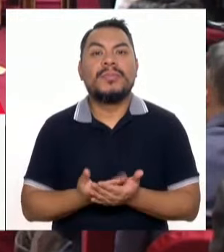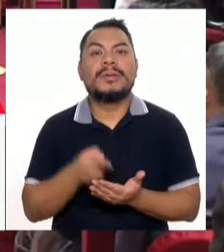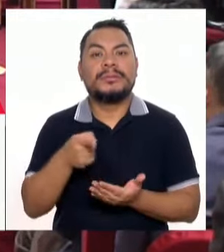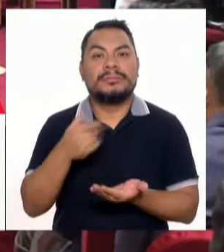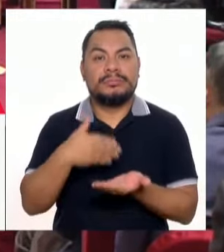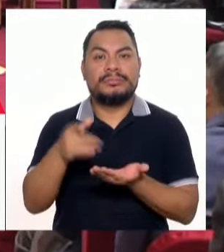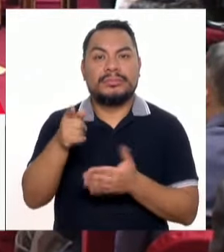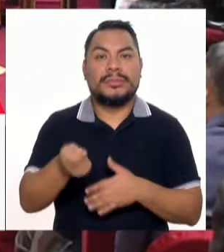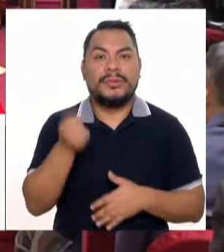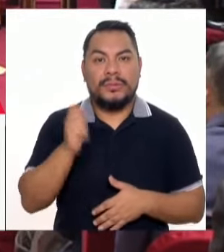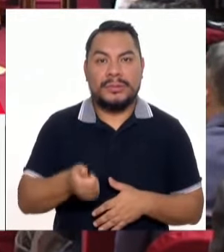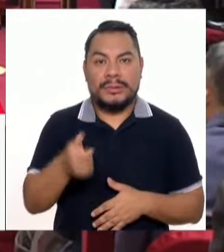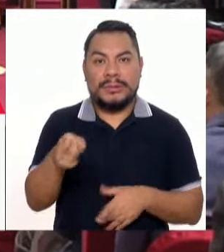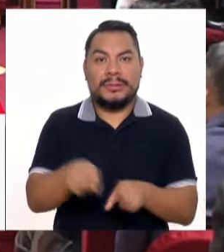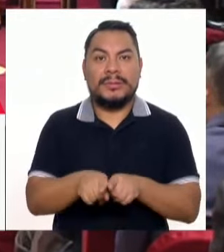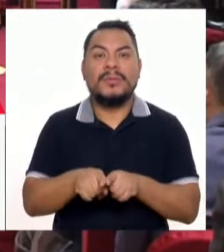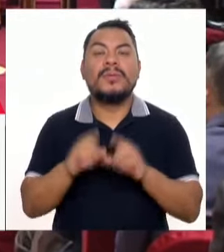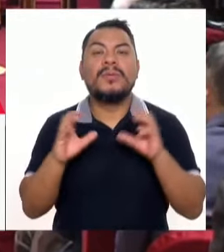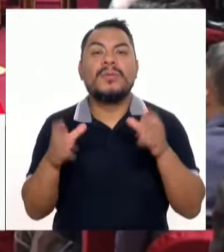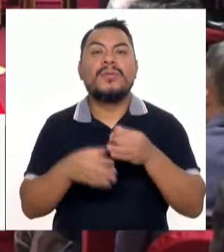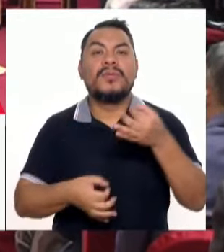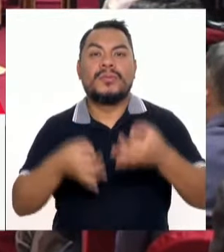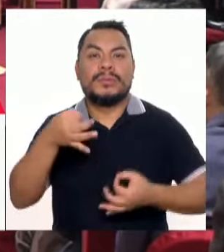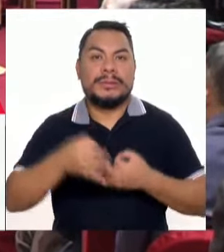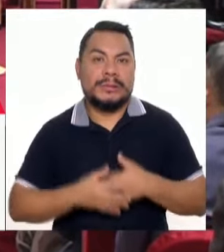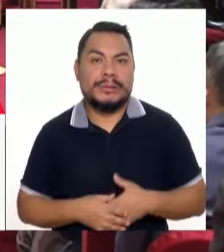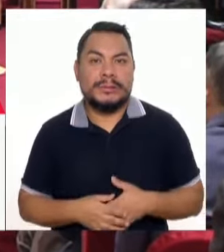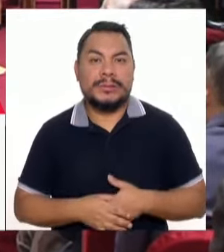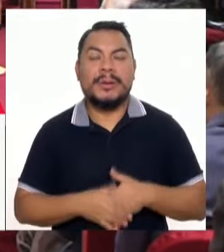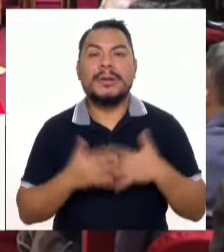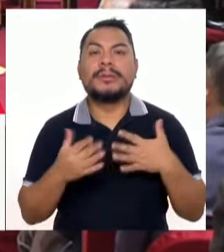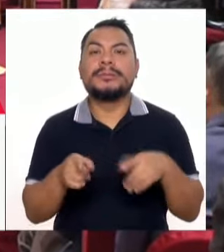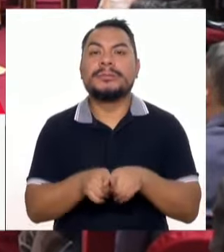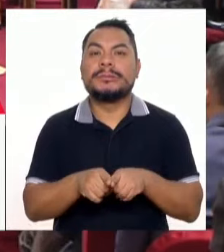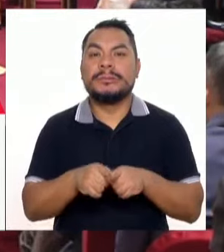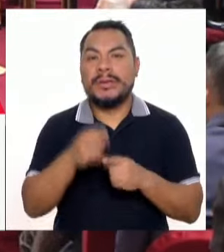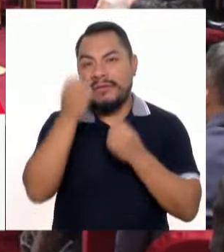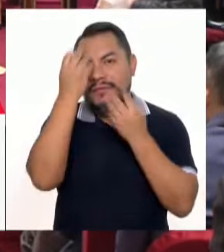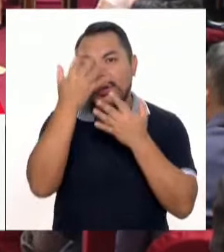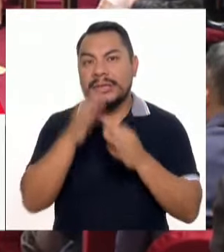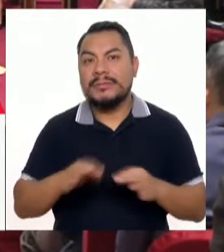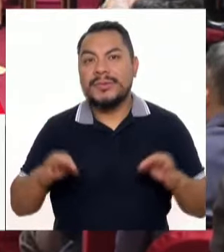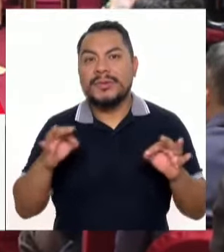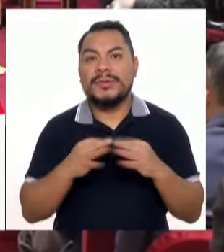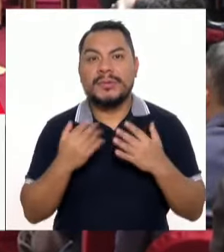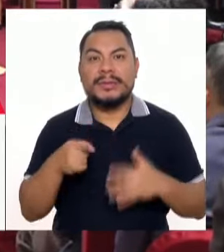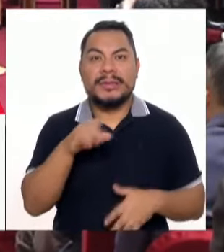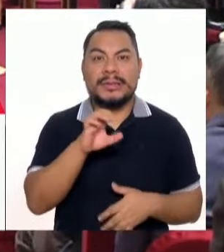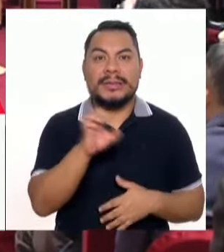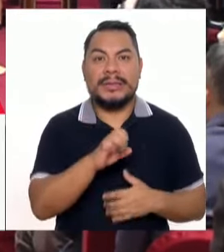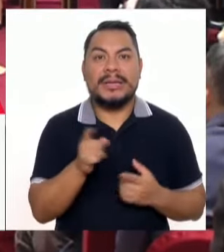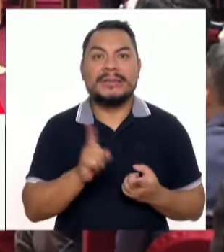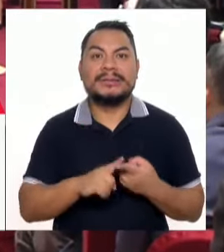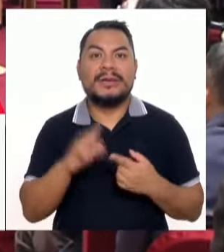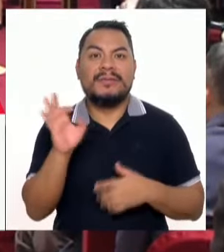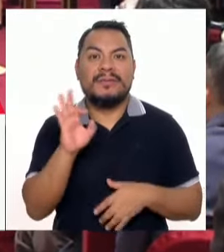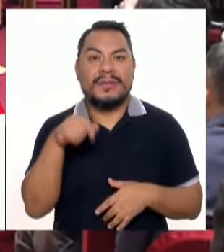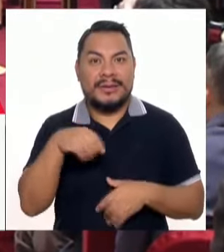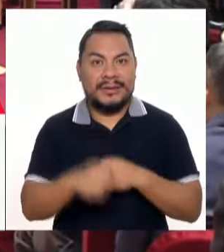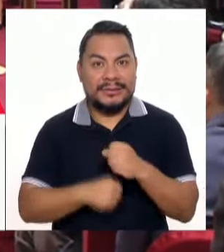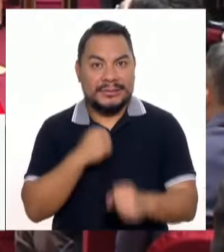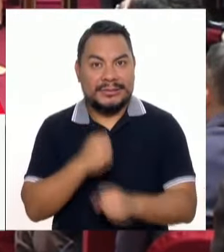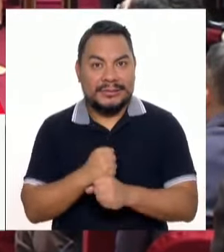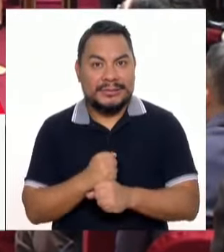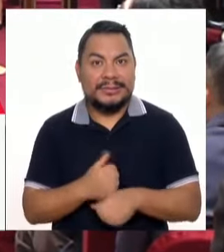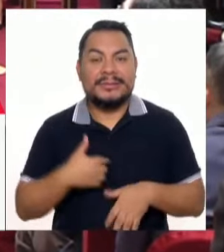destitución de magistrados a la Junta Nacional de Justicia. Un dato muy importante es que de enero a febrero del año en curso